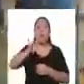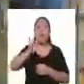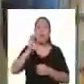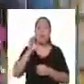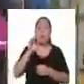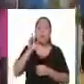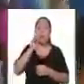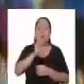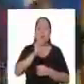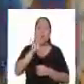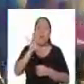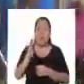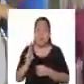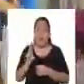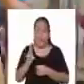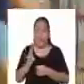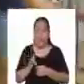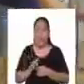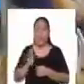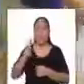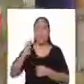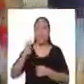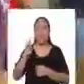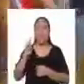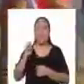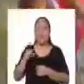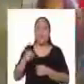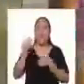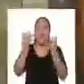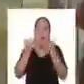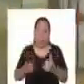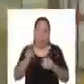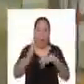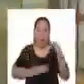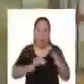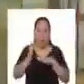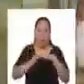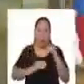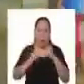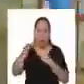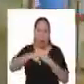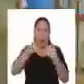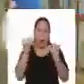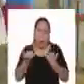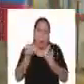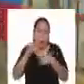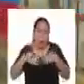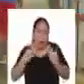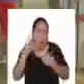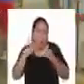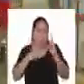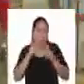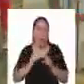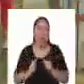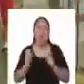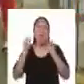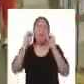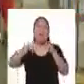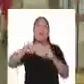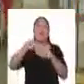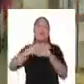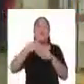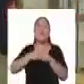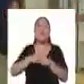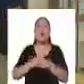1967, Luis Bedoya Reyes construyó el actual edificio del Mercado Central y lo bautizó como